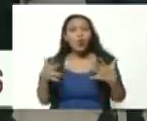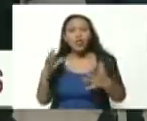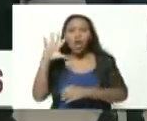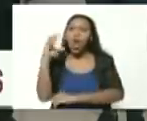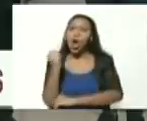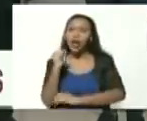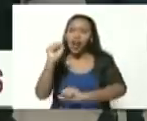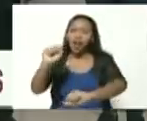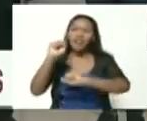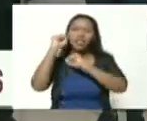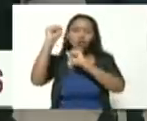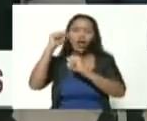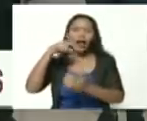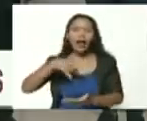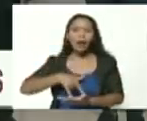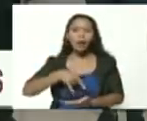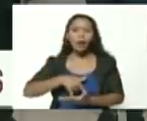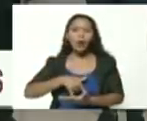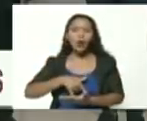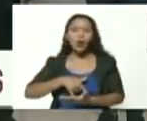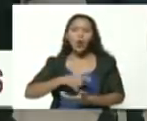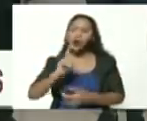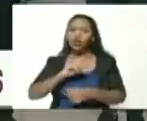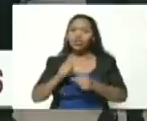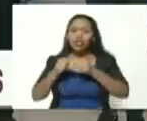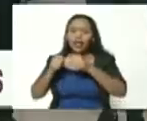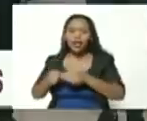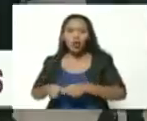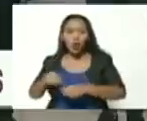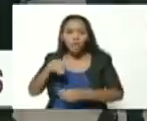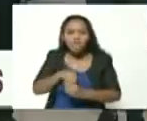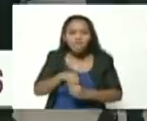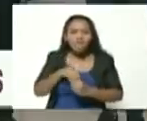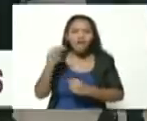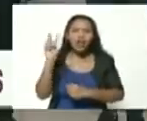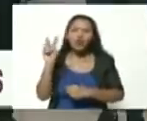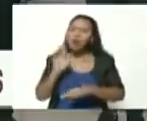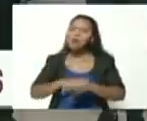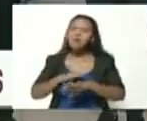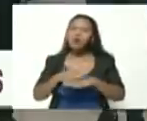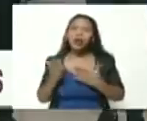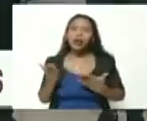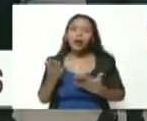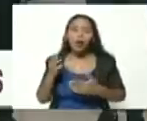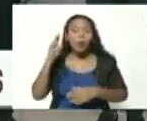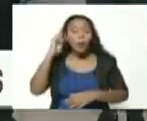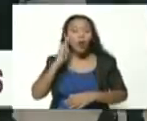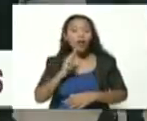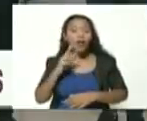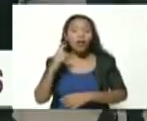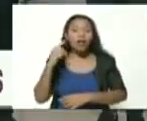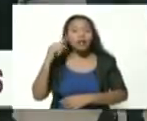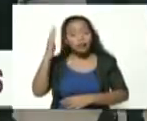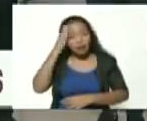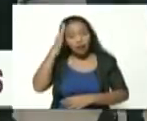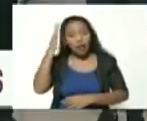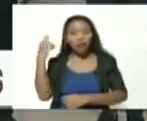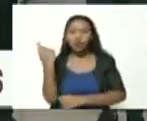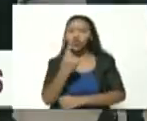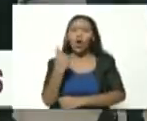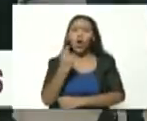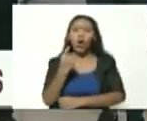la victoria en Carabobo, no se quedó en Venezuela? Porque Bolívar sabía que solos no íbamos a